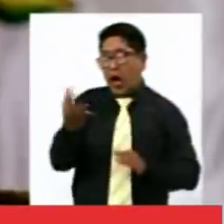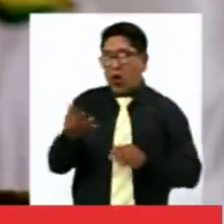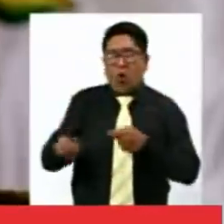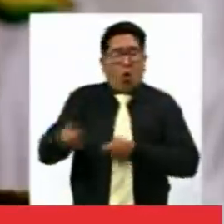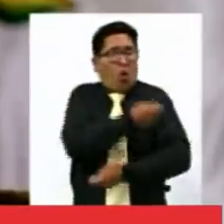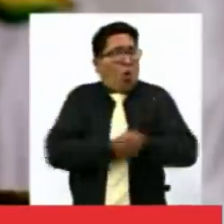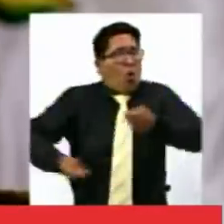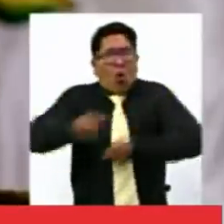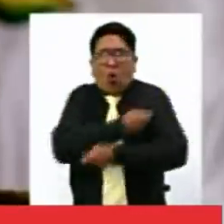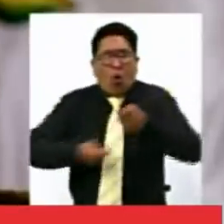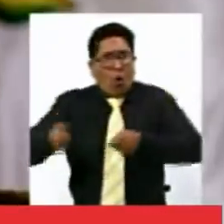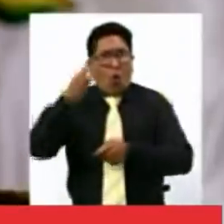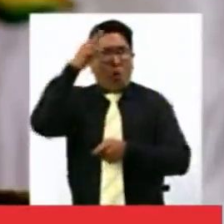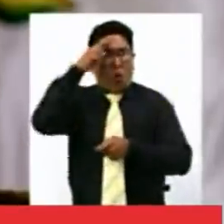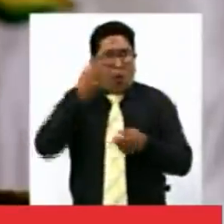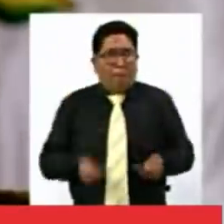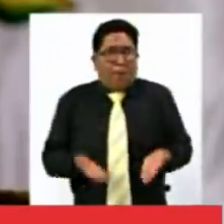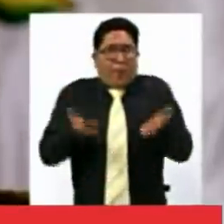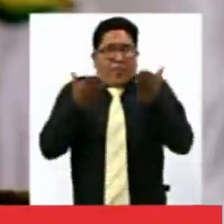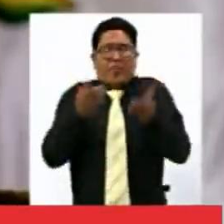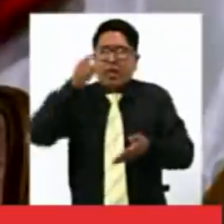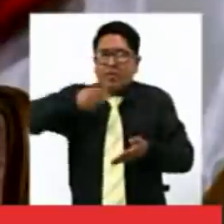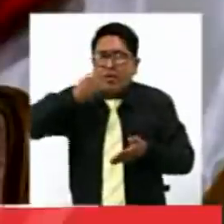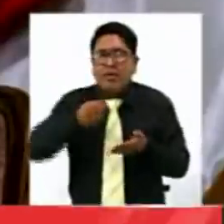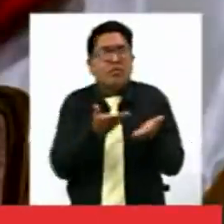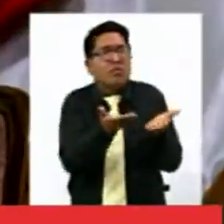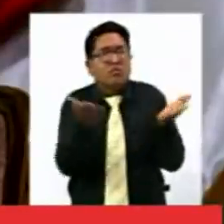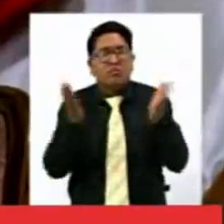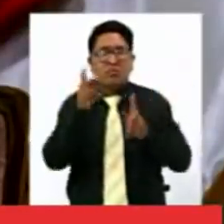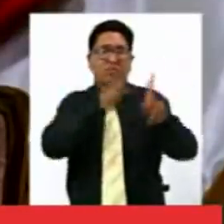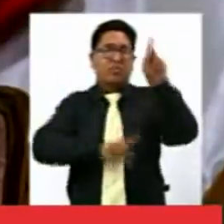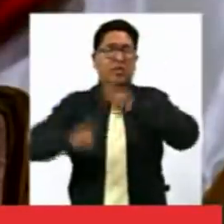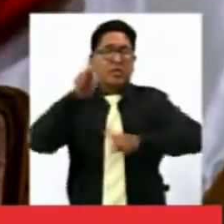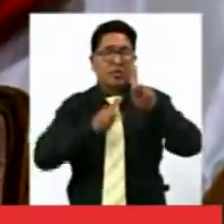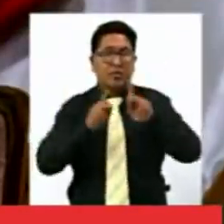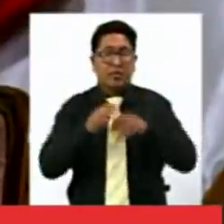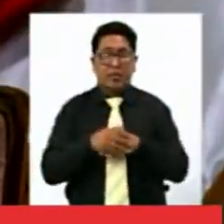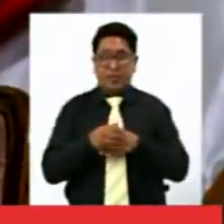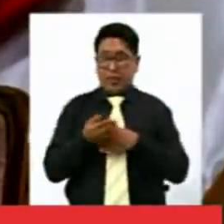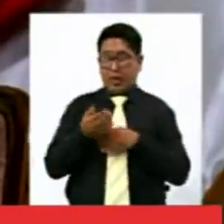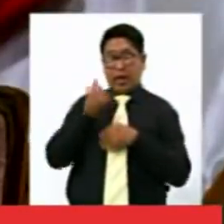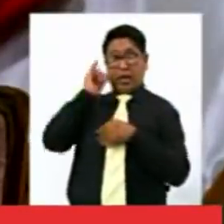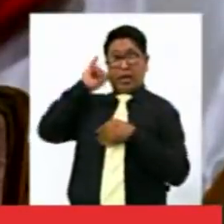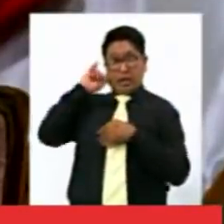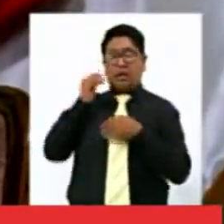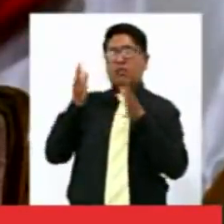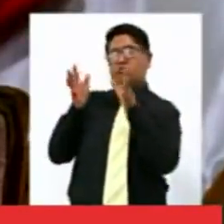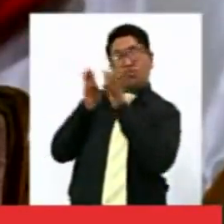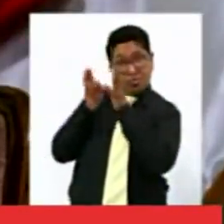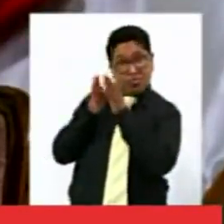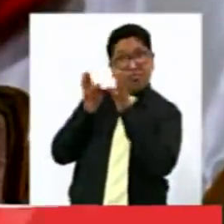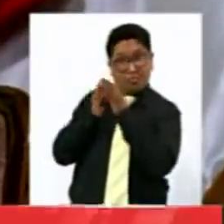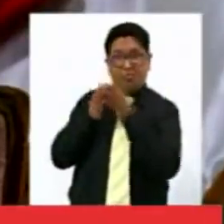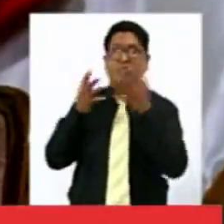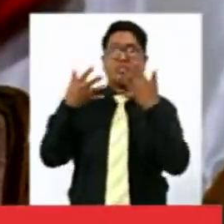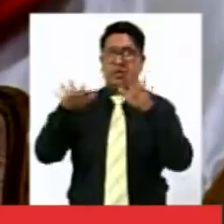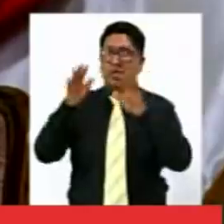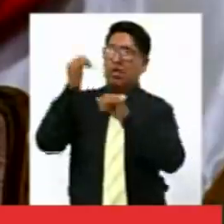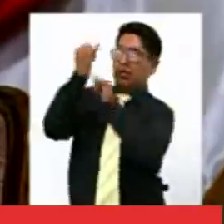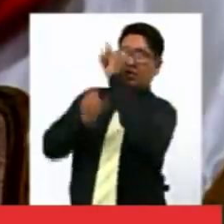insumos que son para combatir el virus y hace dos días me reuní con la cooperación internacional para